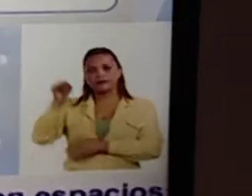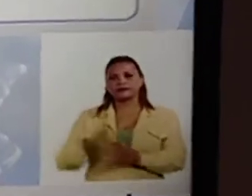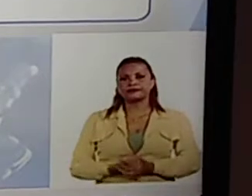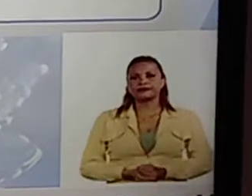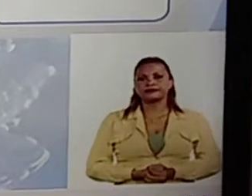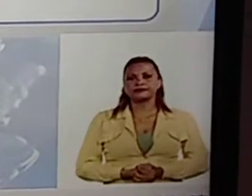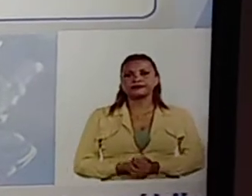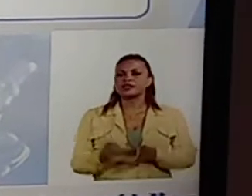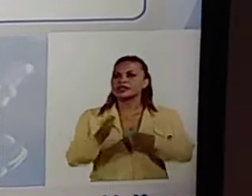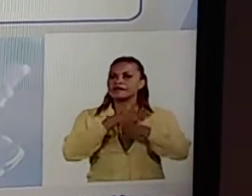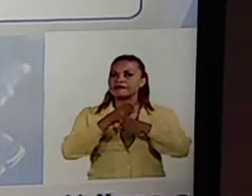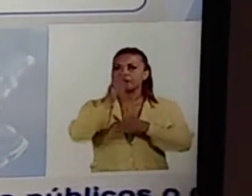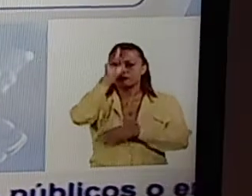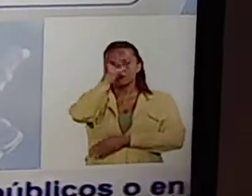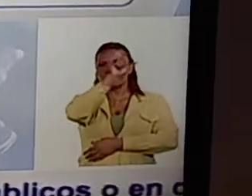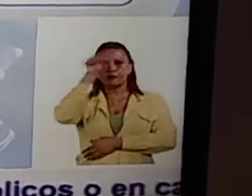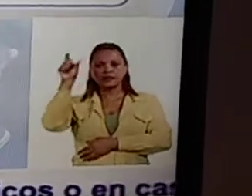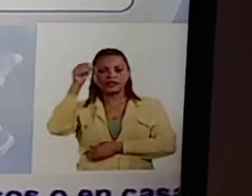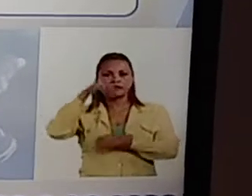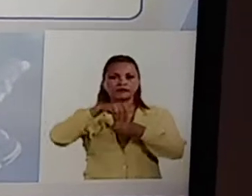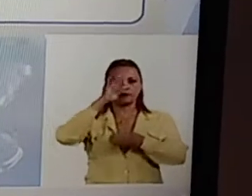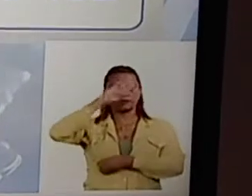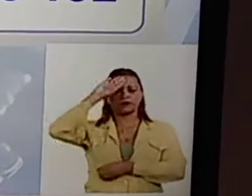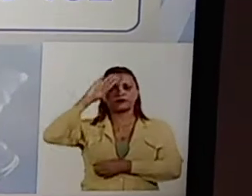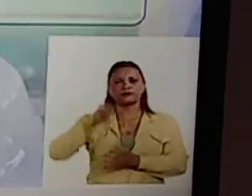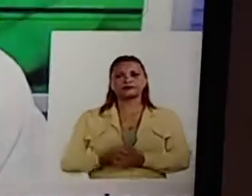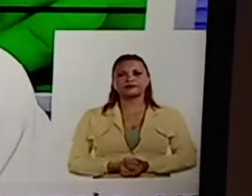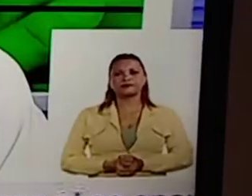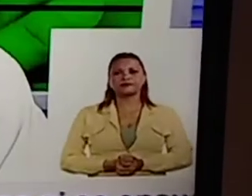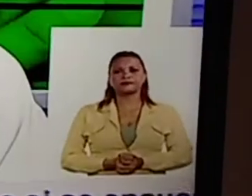diferentes hospitales de nuestro país.